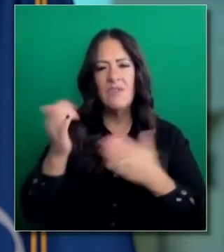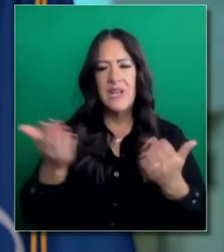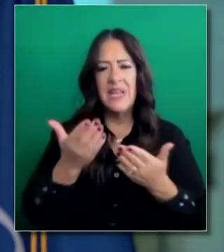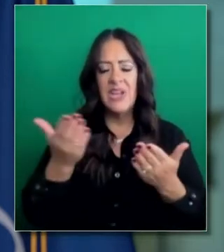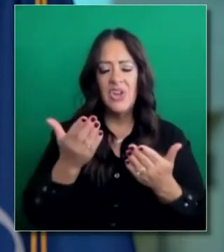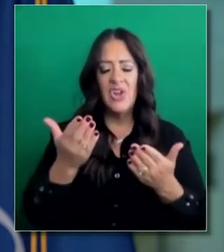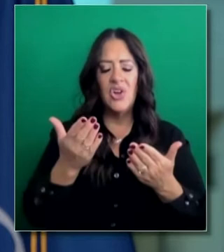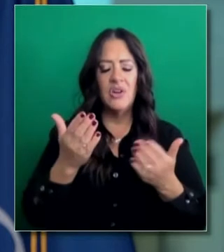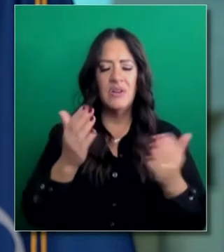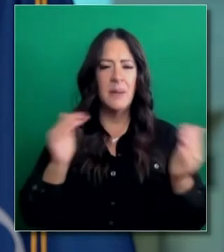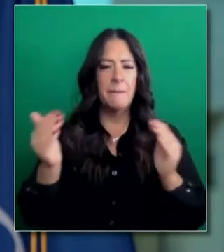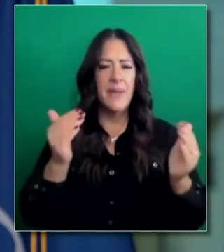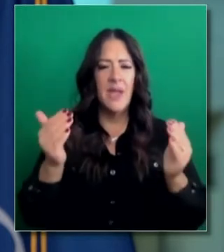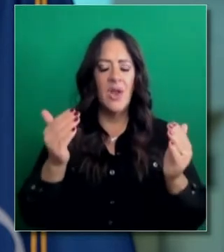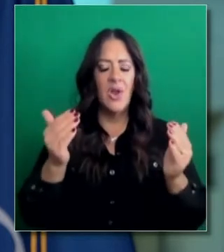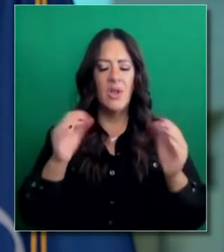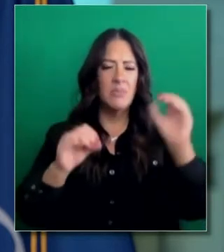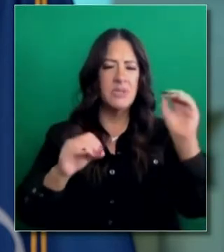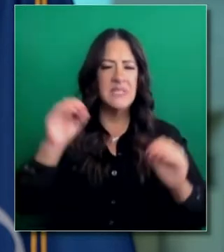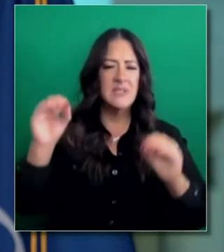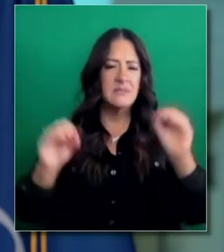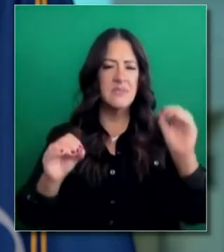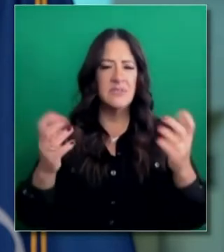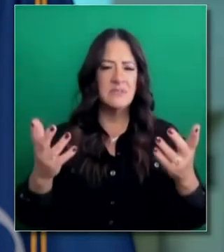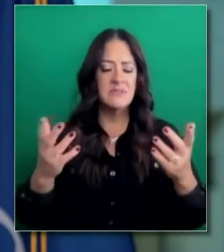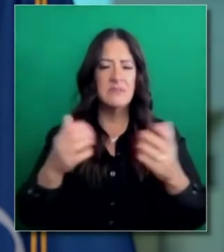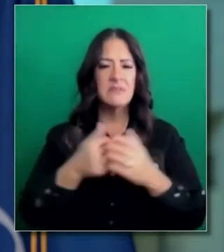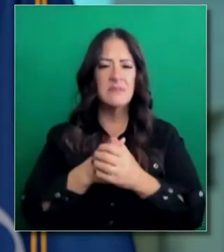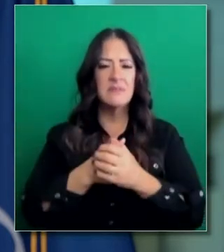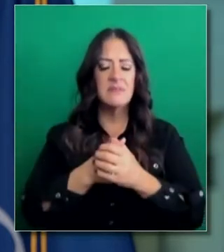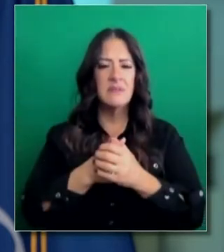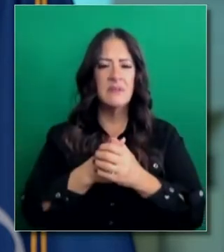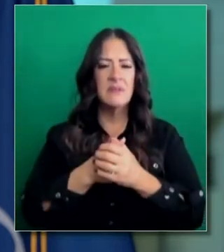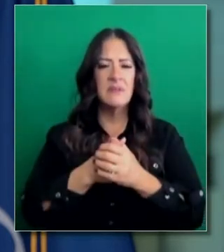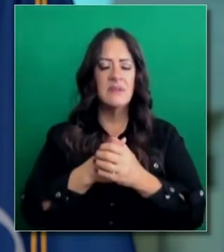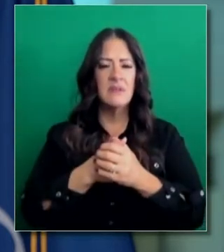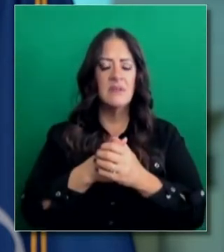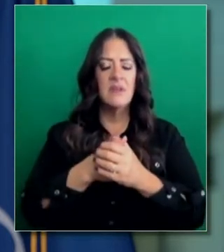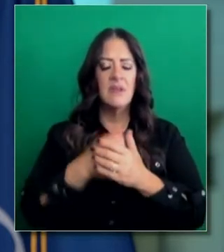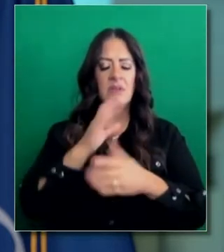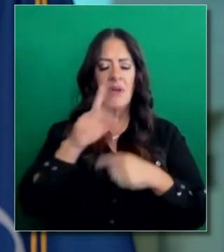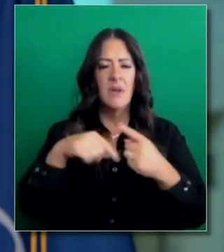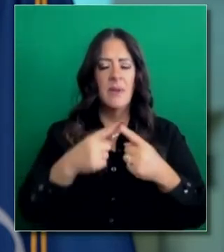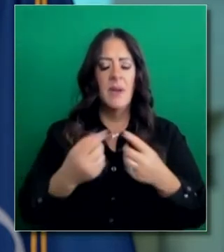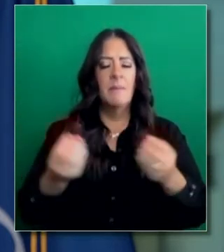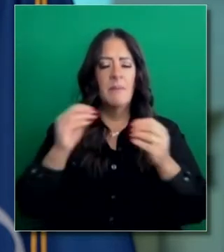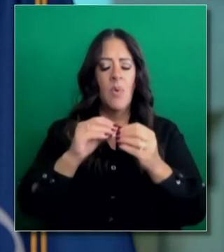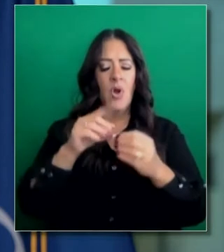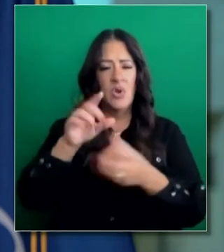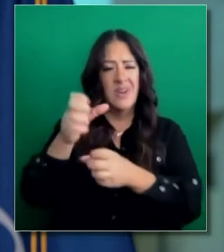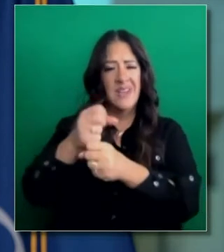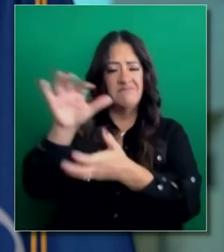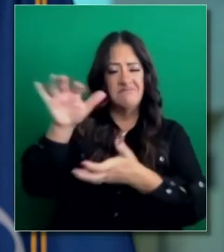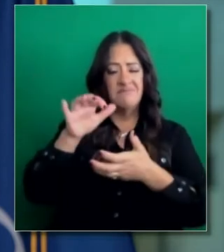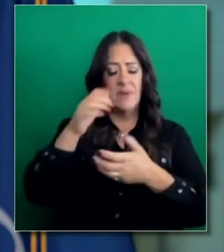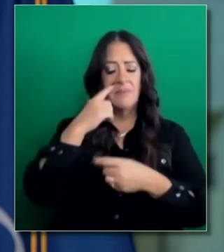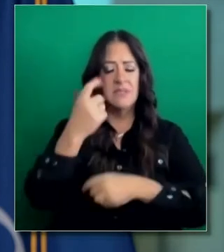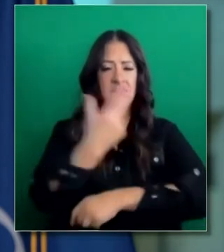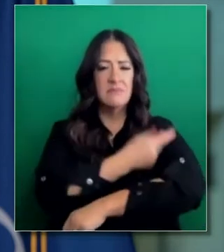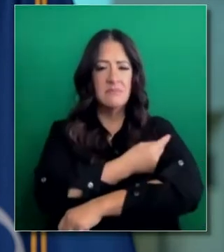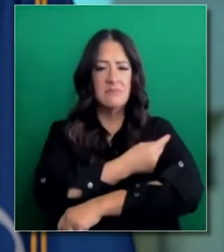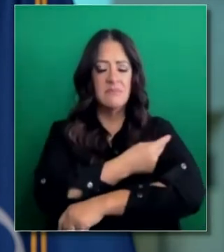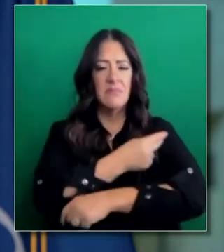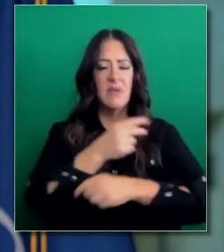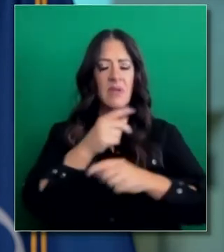por ejemplo entonces hemos visto también que se ha fijado una sistema de citas